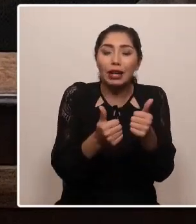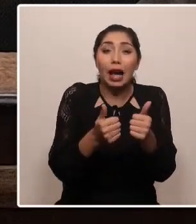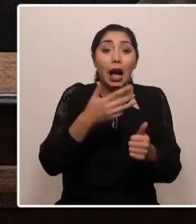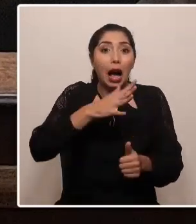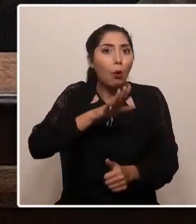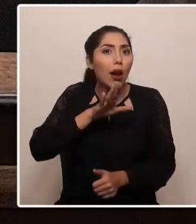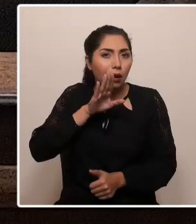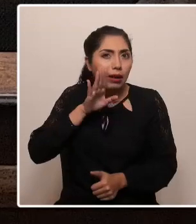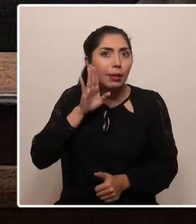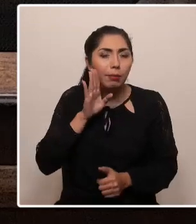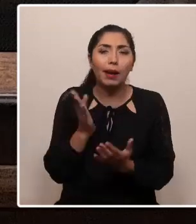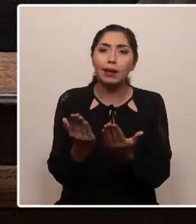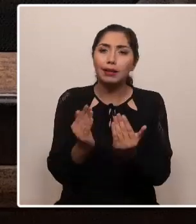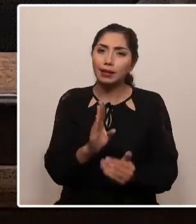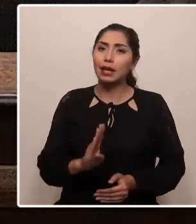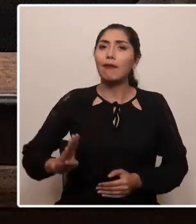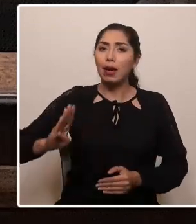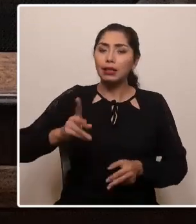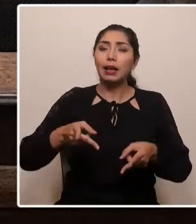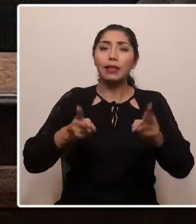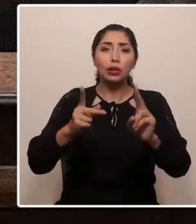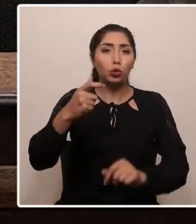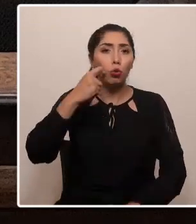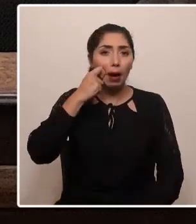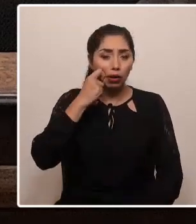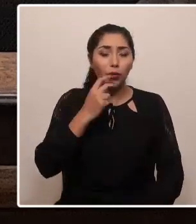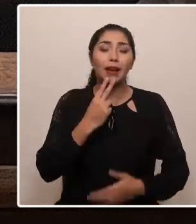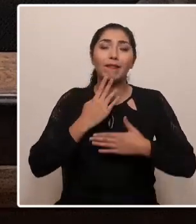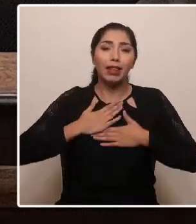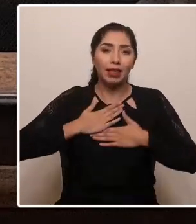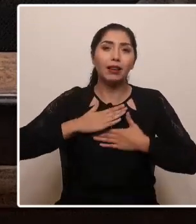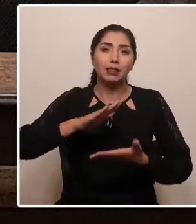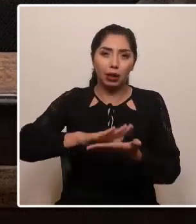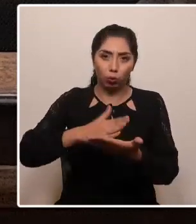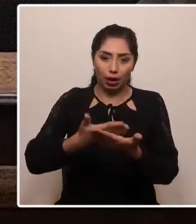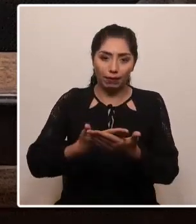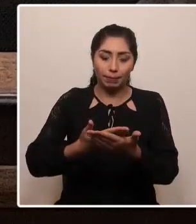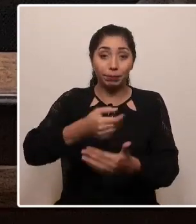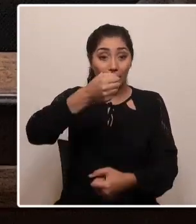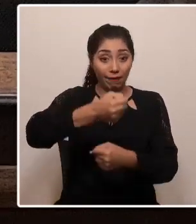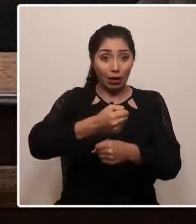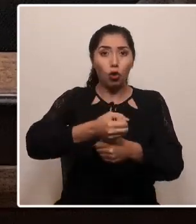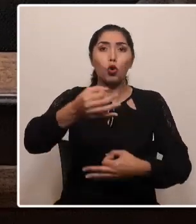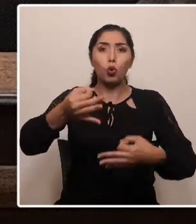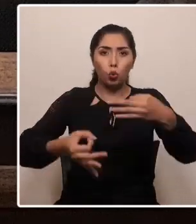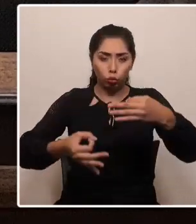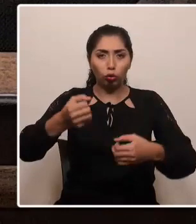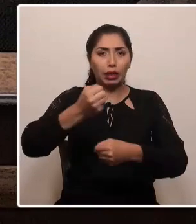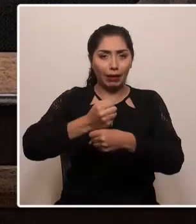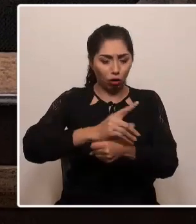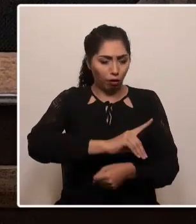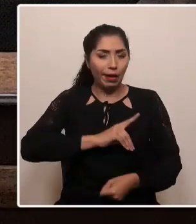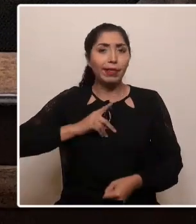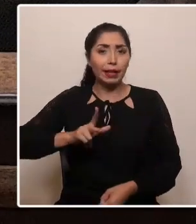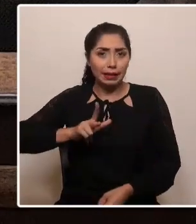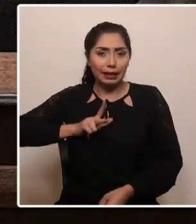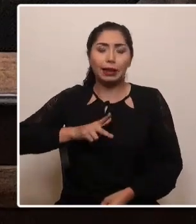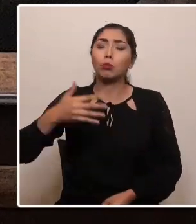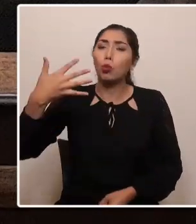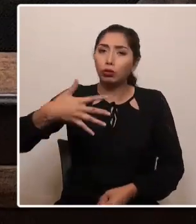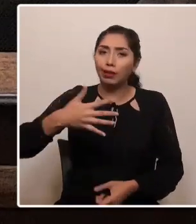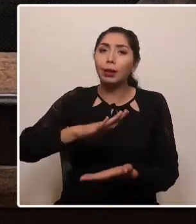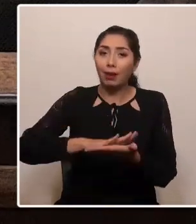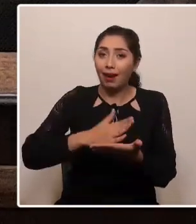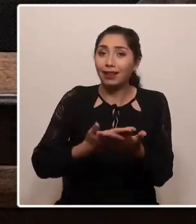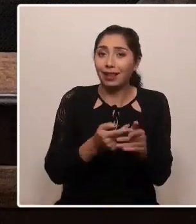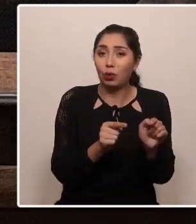necesidades básicas y derechos humanos para una vida saludable. El empleo justo y el trabajo decente son muy importantes para la salud. El trabajo